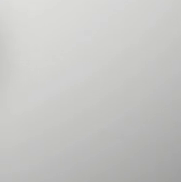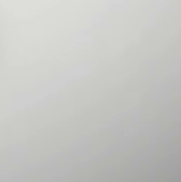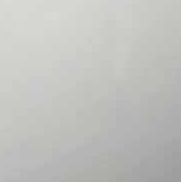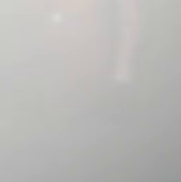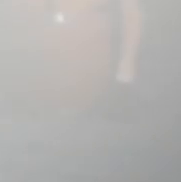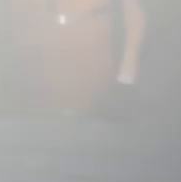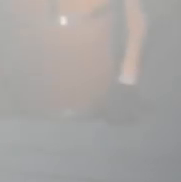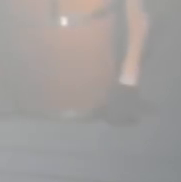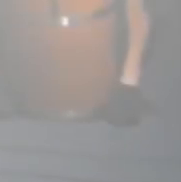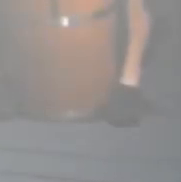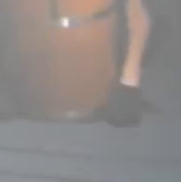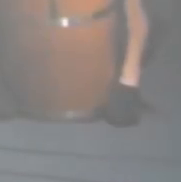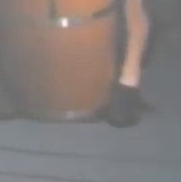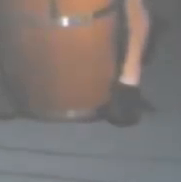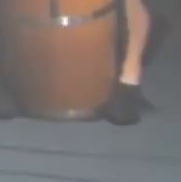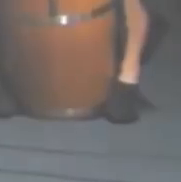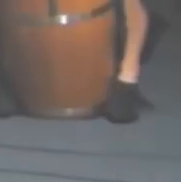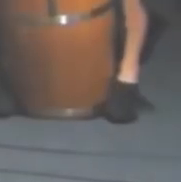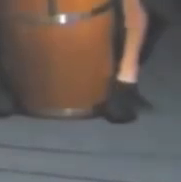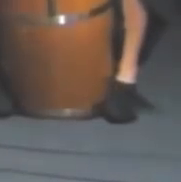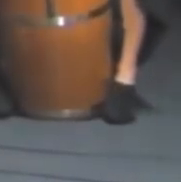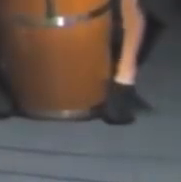en su